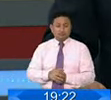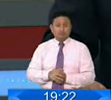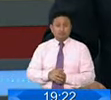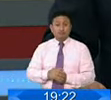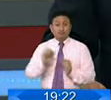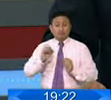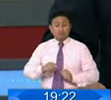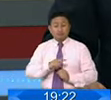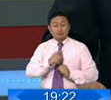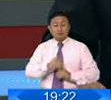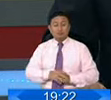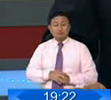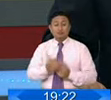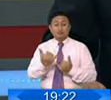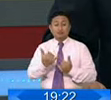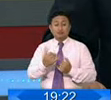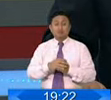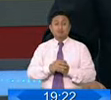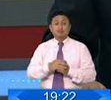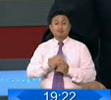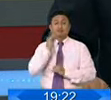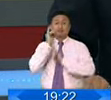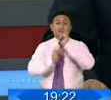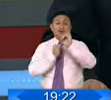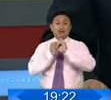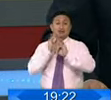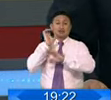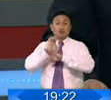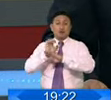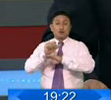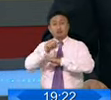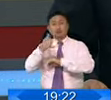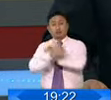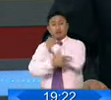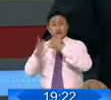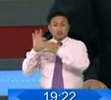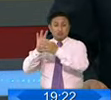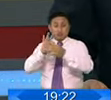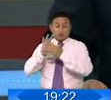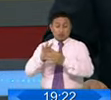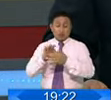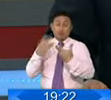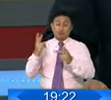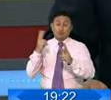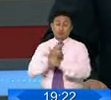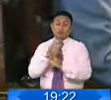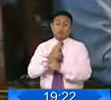habría comprometido las buenas relaciones internacionales que mantiene el país con otras naciones.